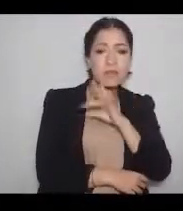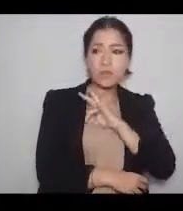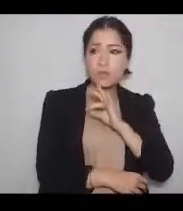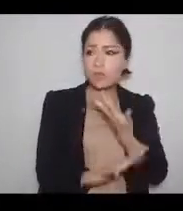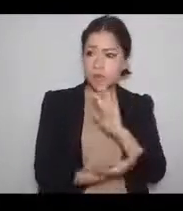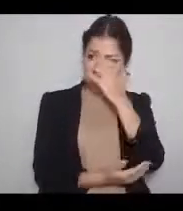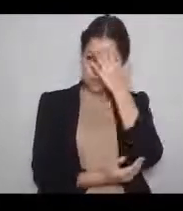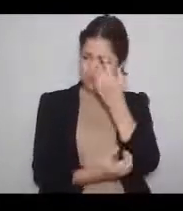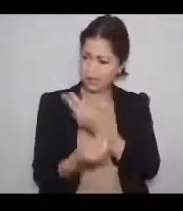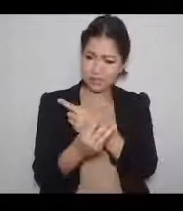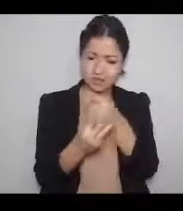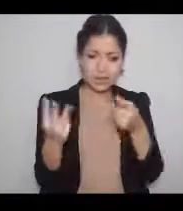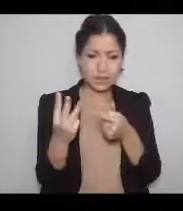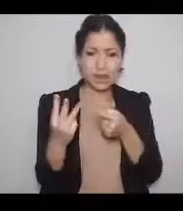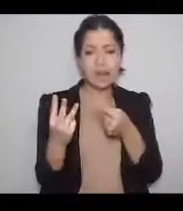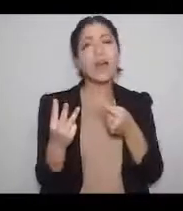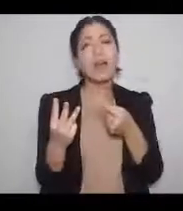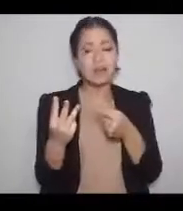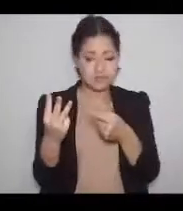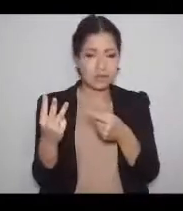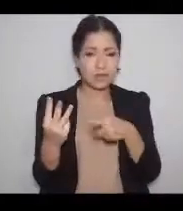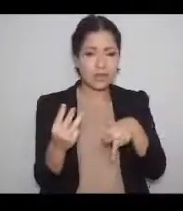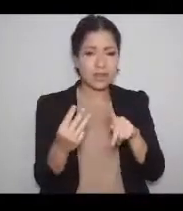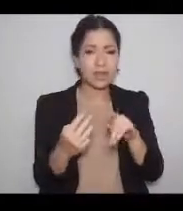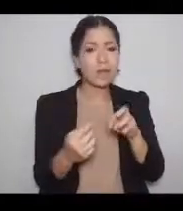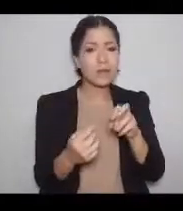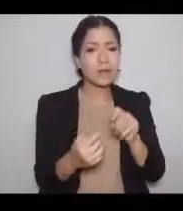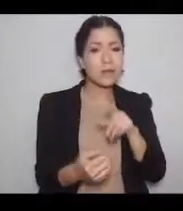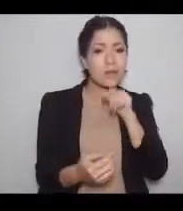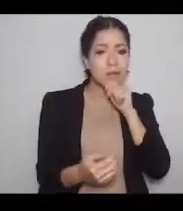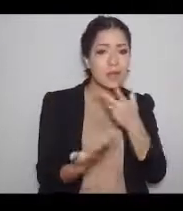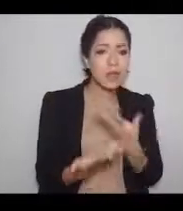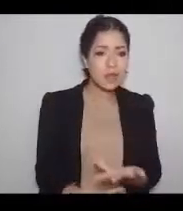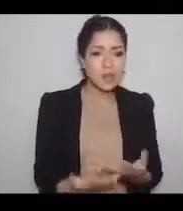estoy tratando de decirte. Shakespeare escribió de ellos.